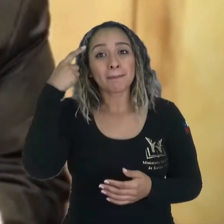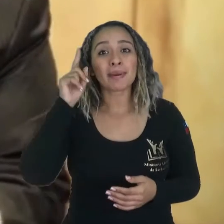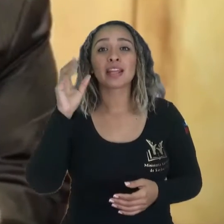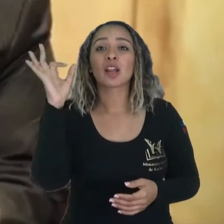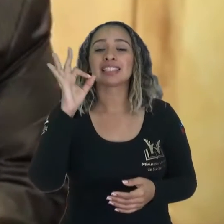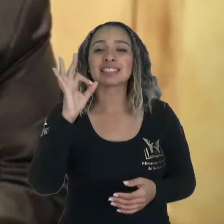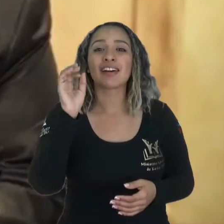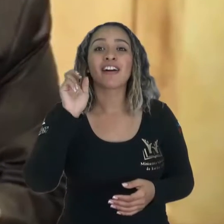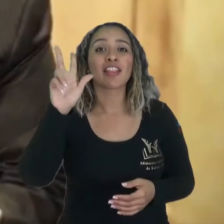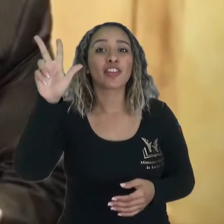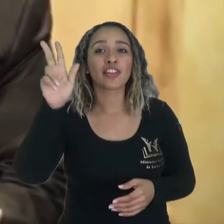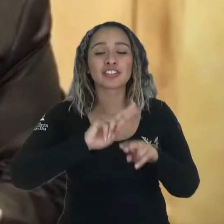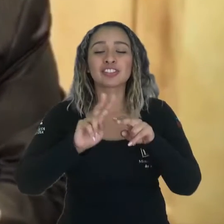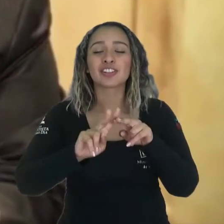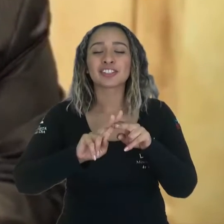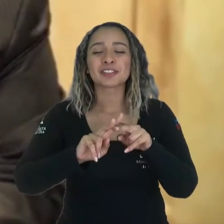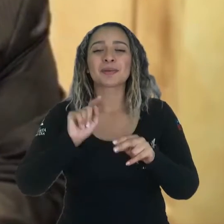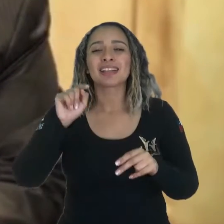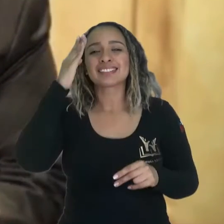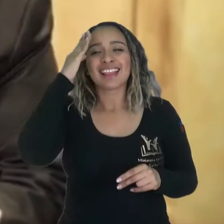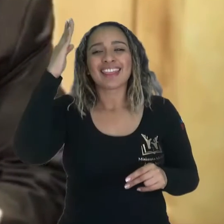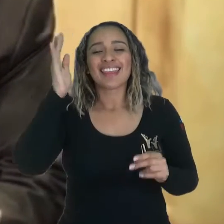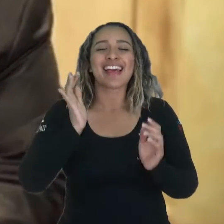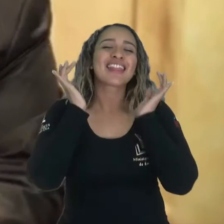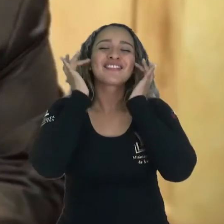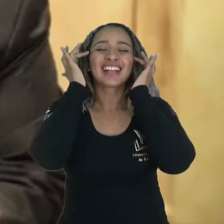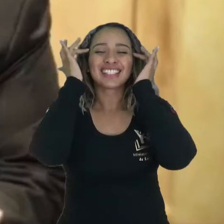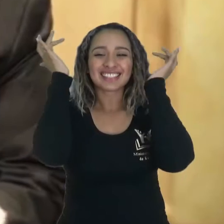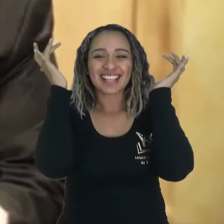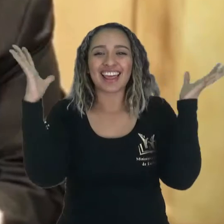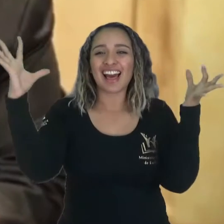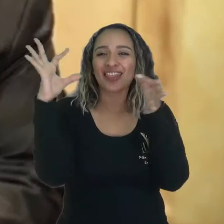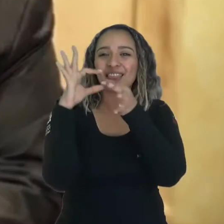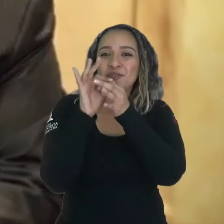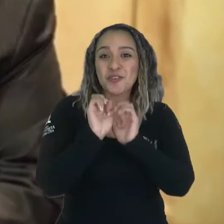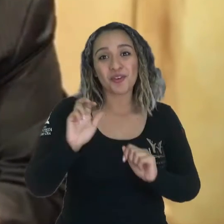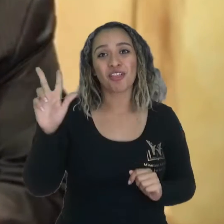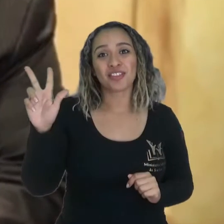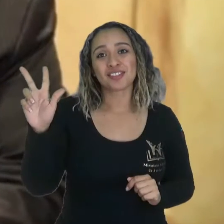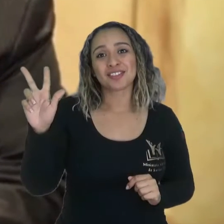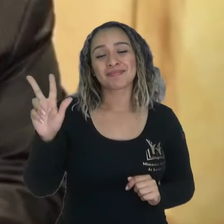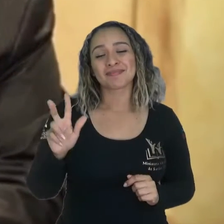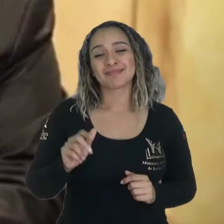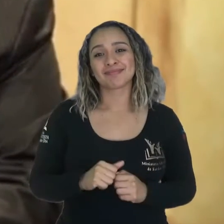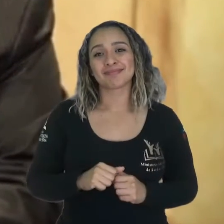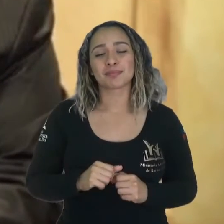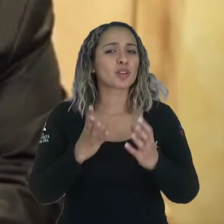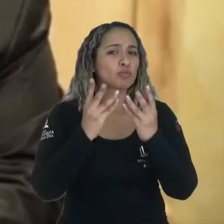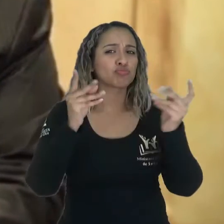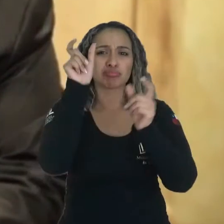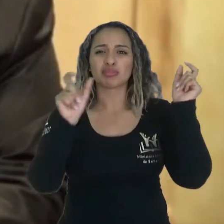para ser un día de deleite un día de gozo, un día de alegría, de comunión con el Señor Jesucristo